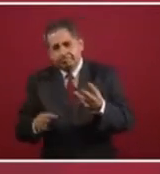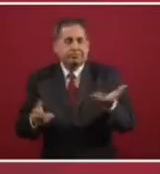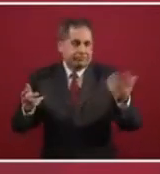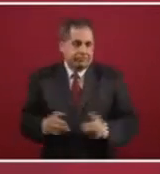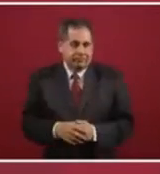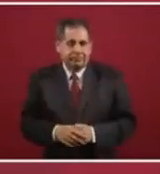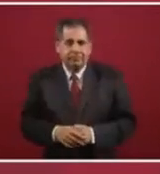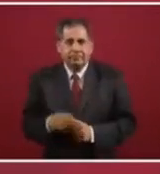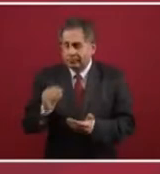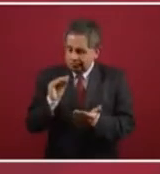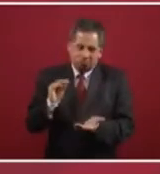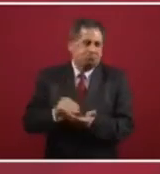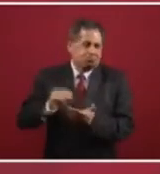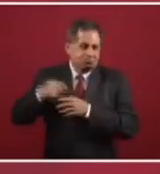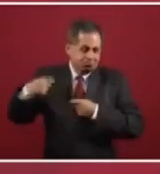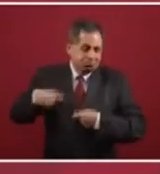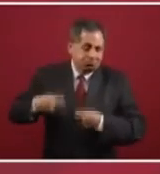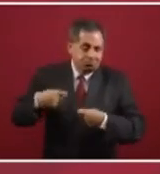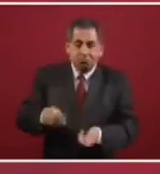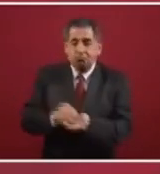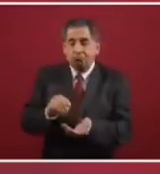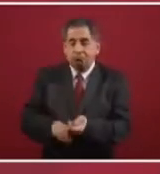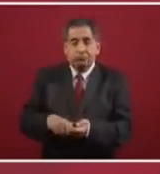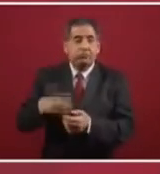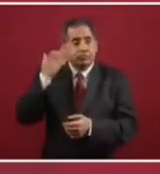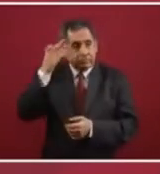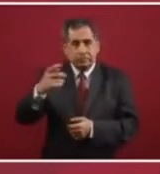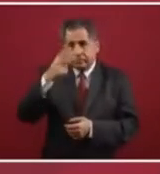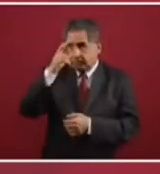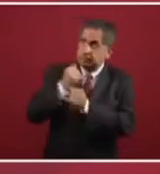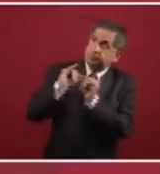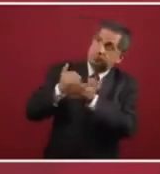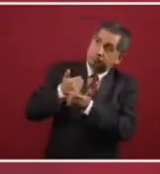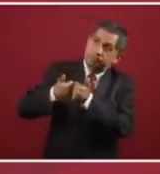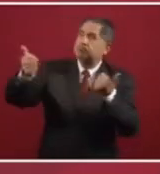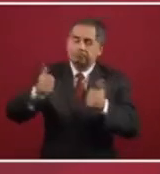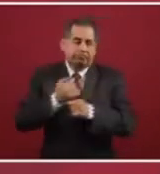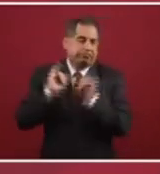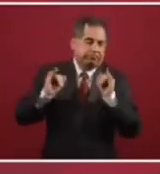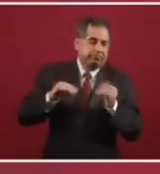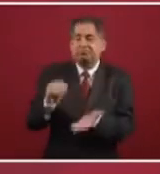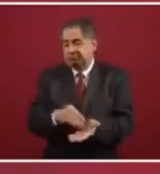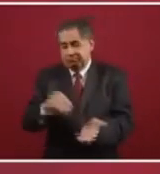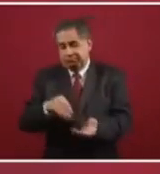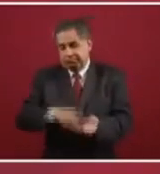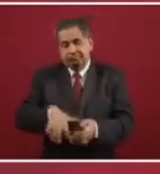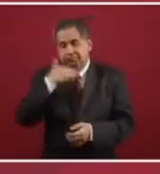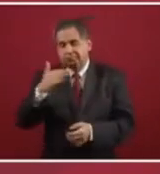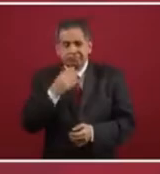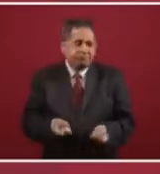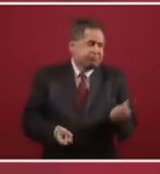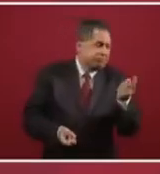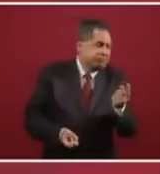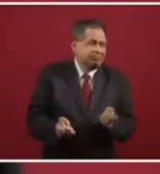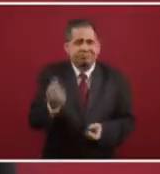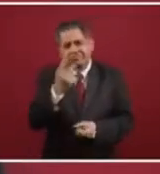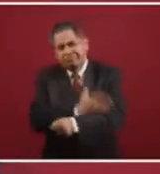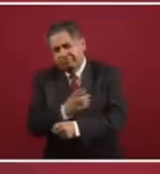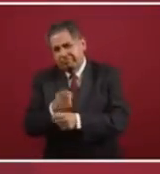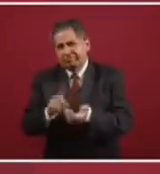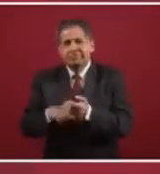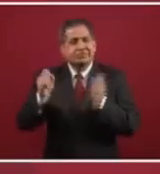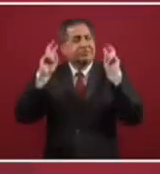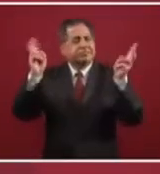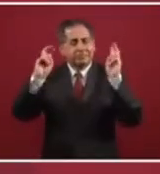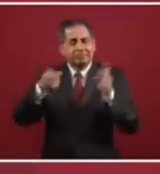Esto continúa en el México independiente. Si acaso hay honestidad en la época de